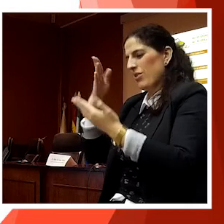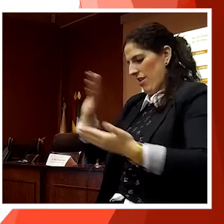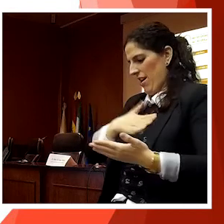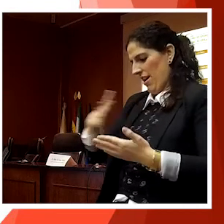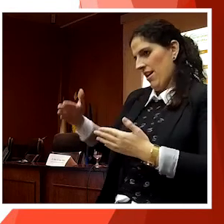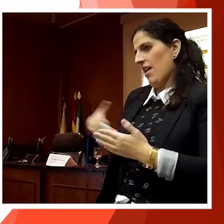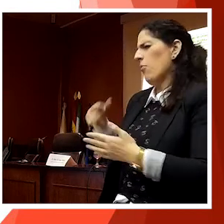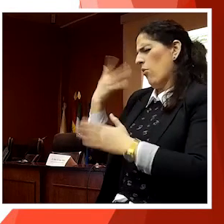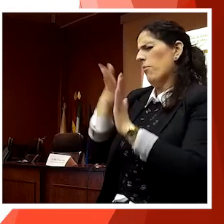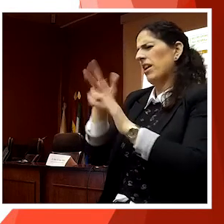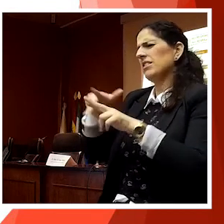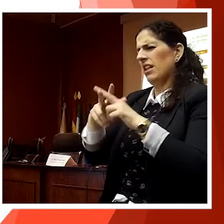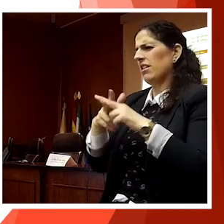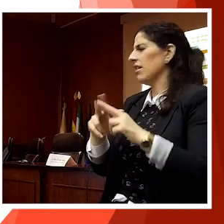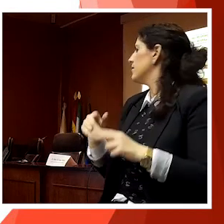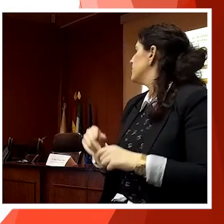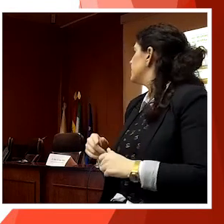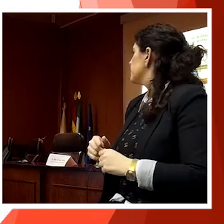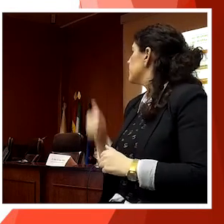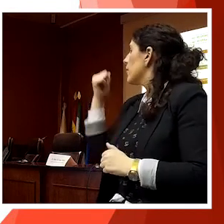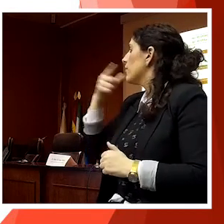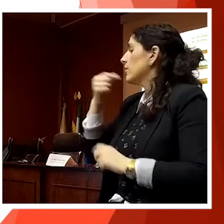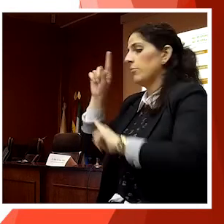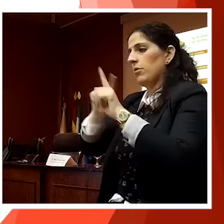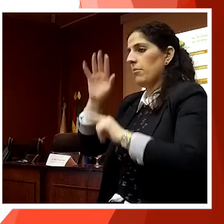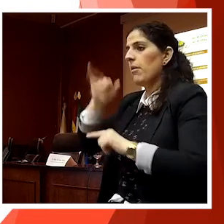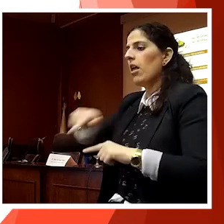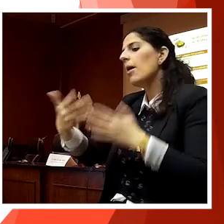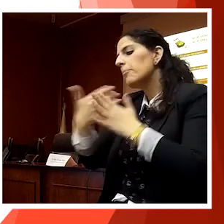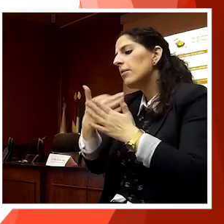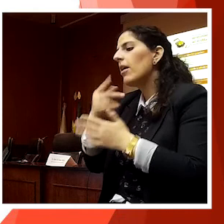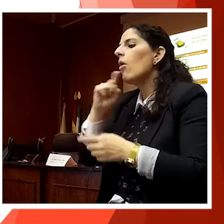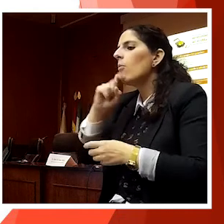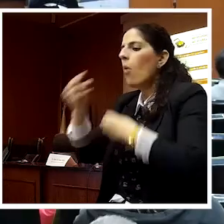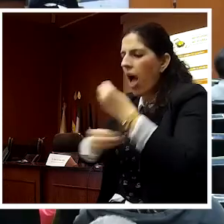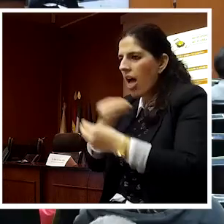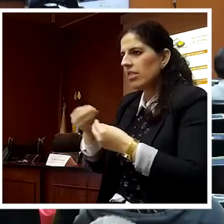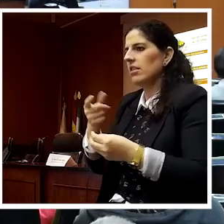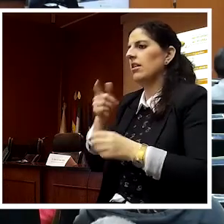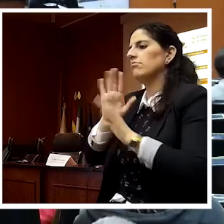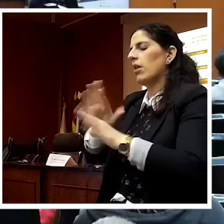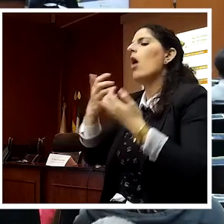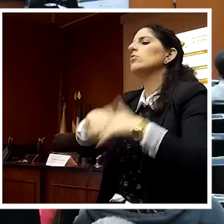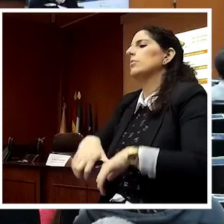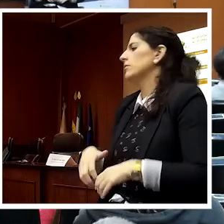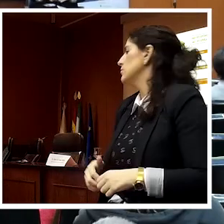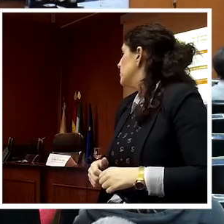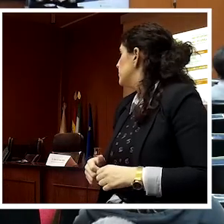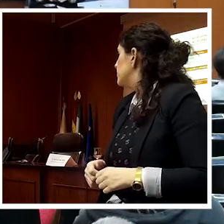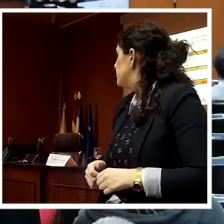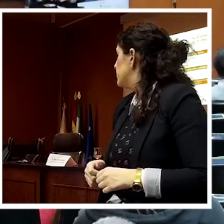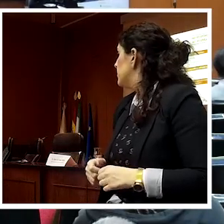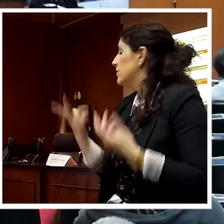parches, ahora lo explicaremos en el taller, y el DEA tiene un altavoz y te va dando las instrucciones. Es un desfibrilador automático. Y